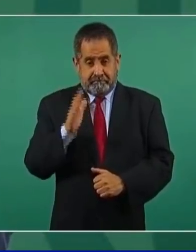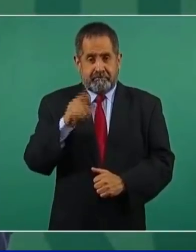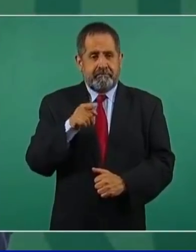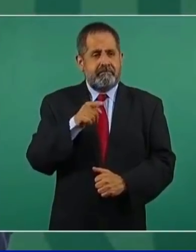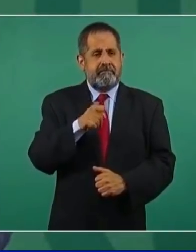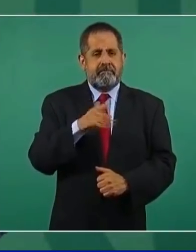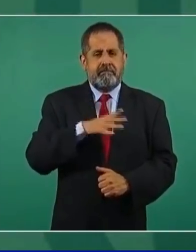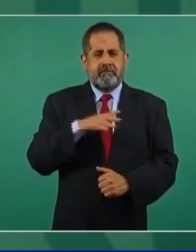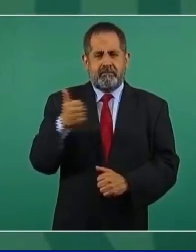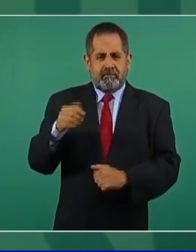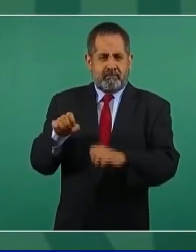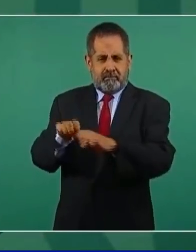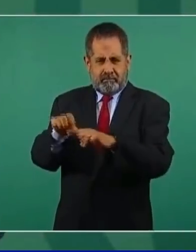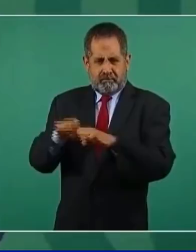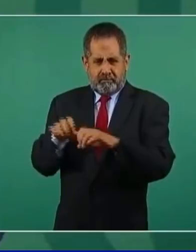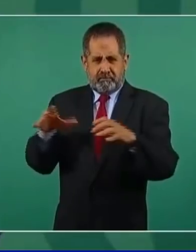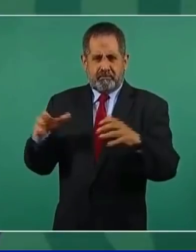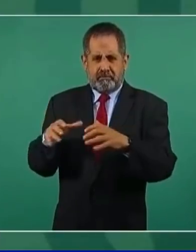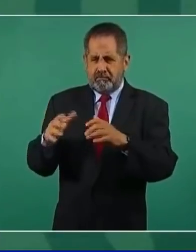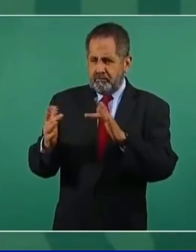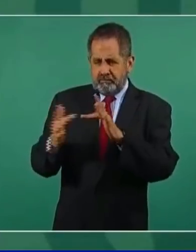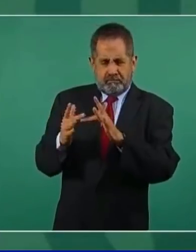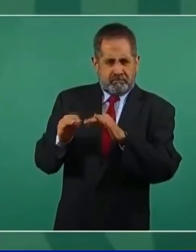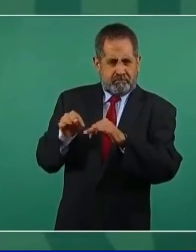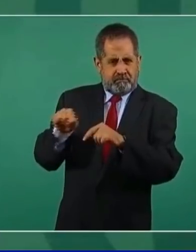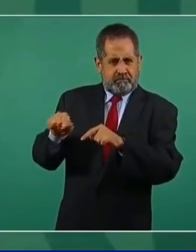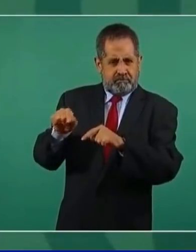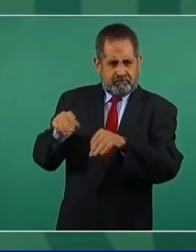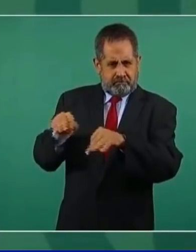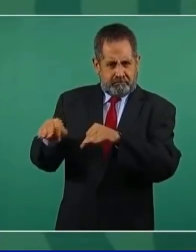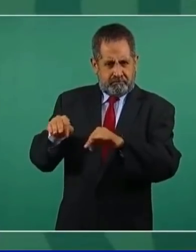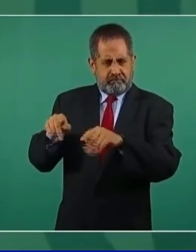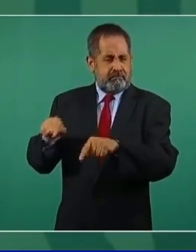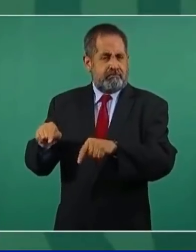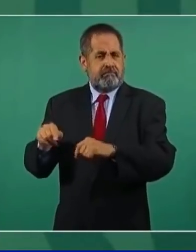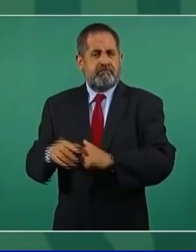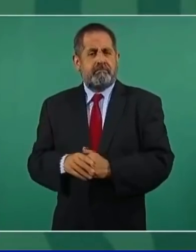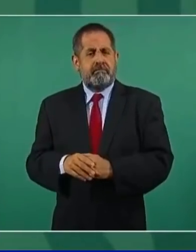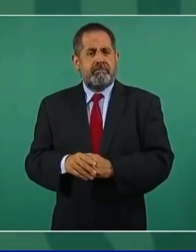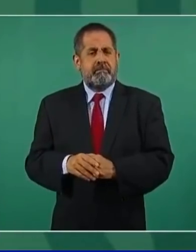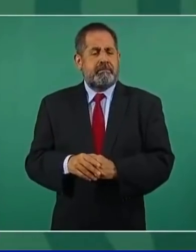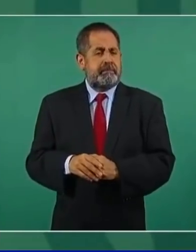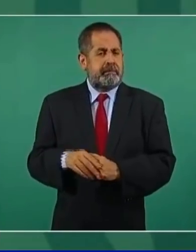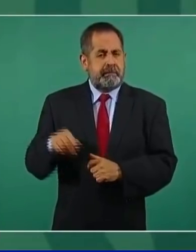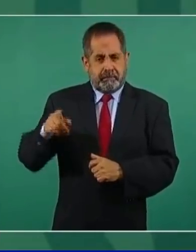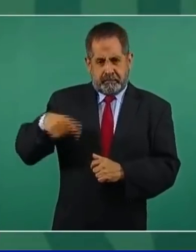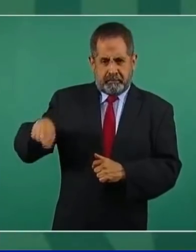hay un equipo trabajando en la